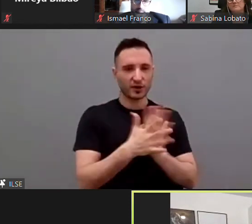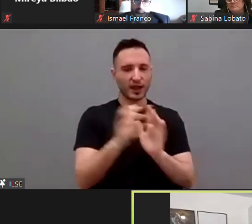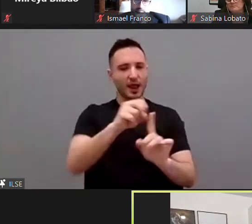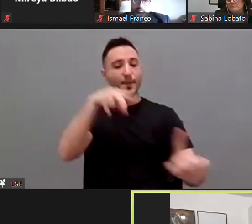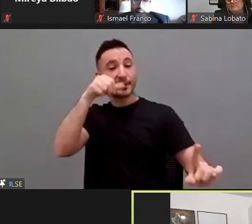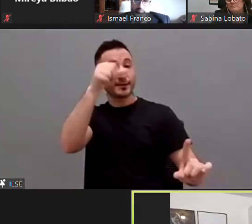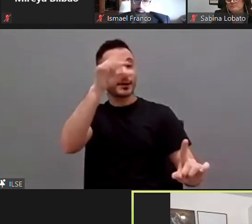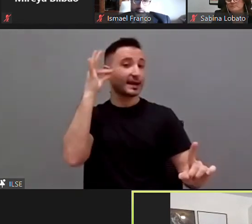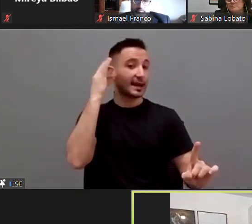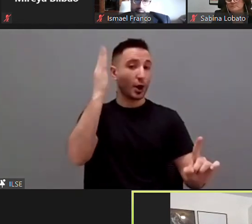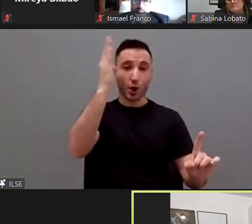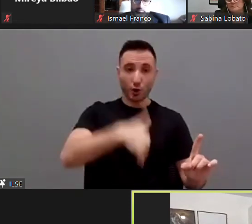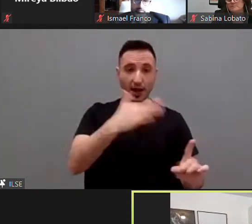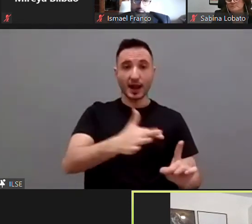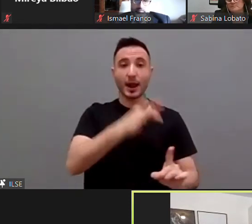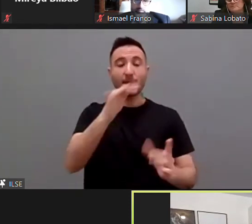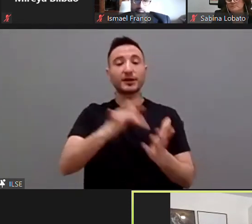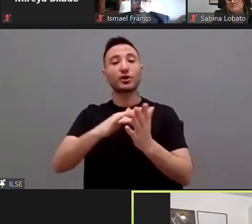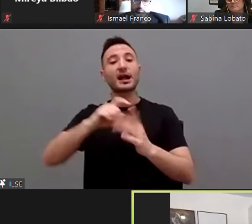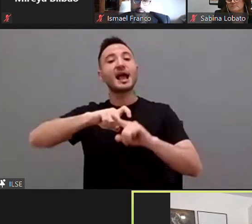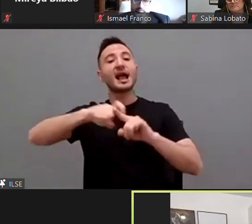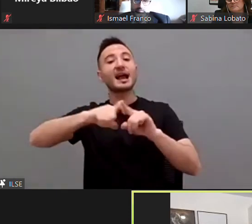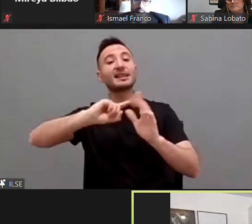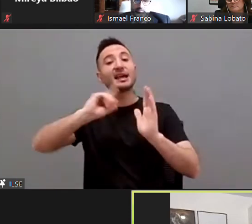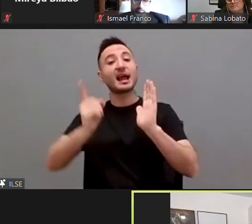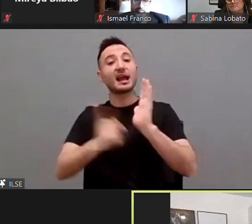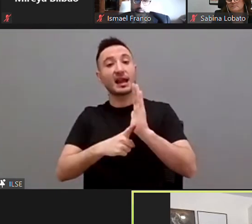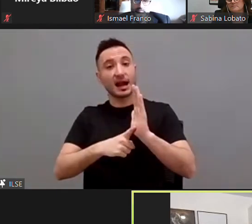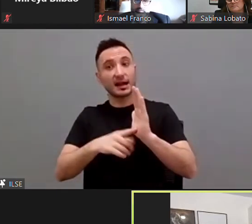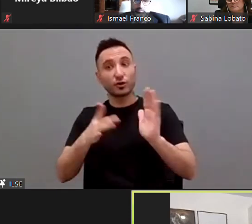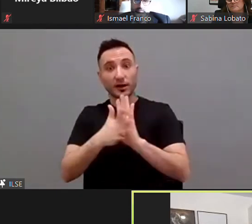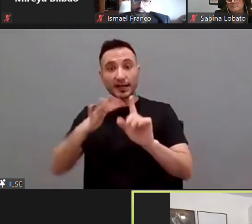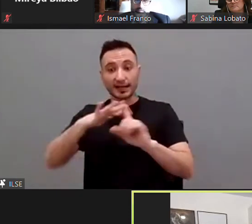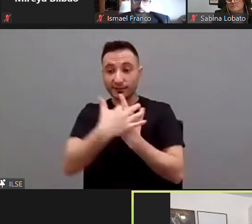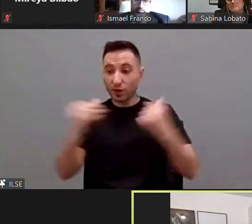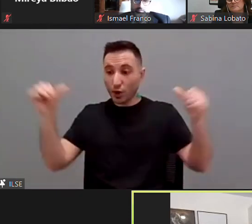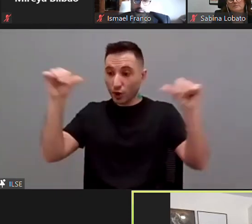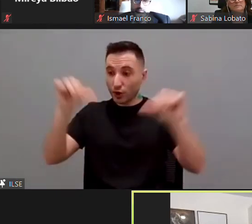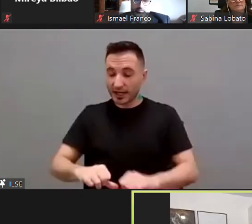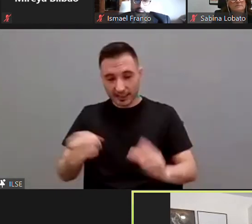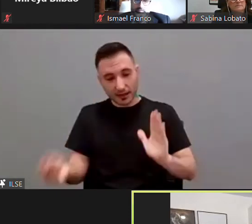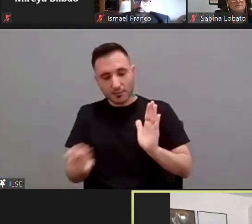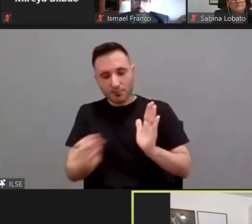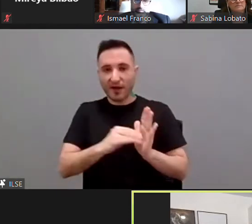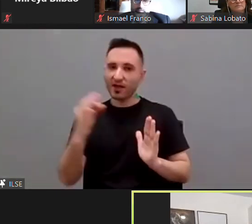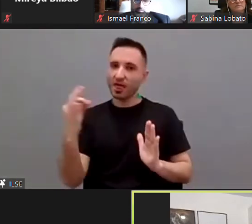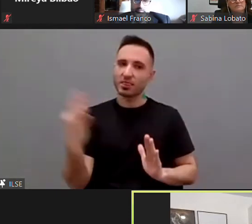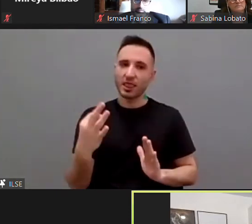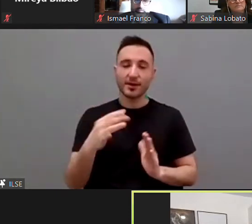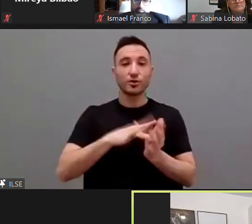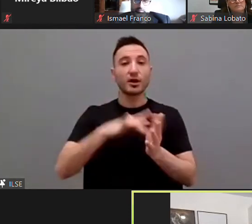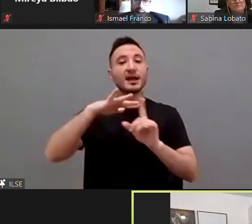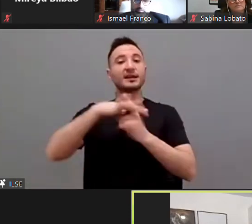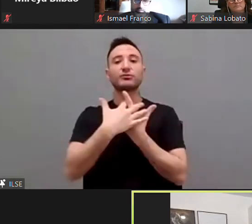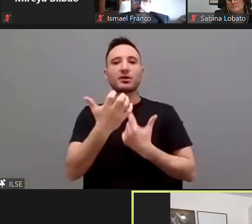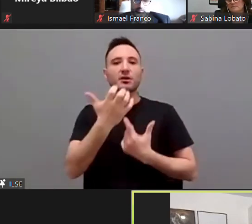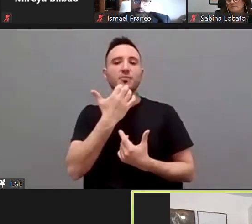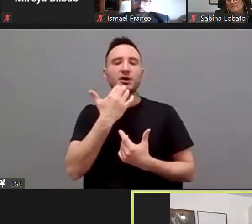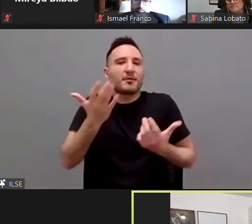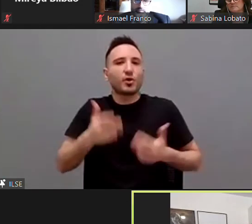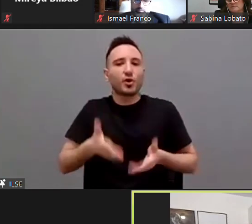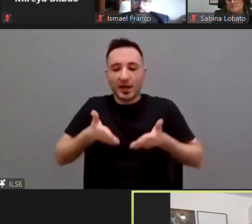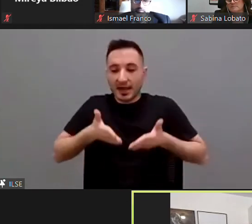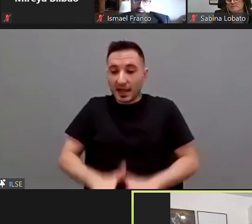de imperativo legal que tendría que tener el teletrabajo en una situación de crisis como la que estamos viviendo. En una situación, por ejemplo, en la que un hijo o una